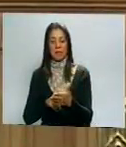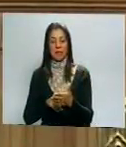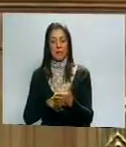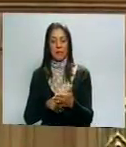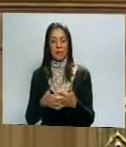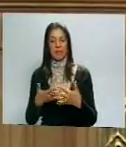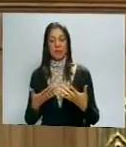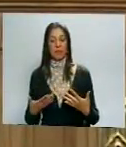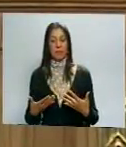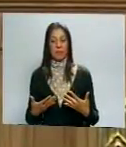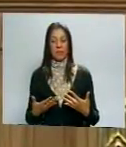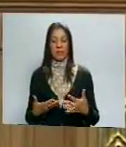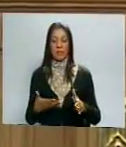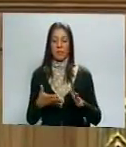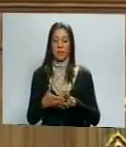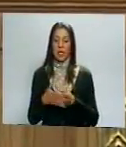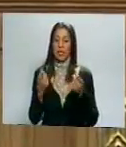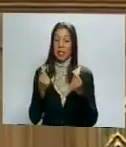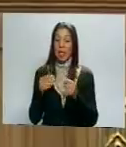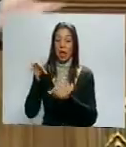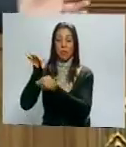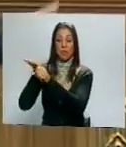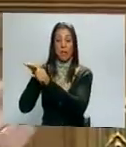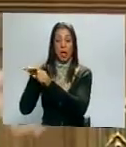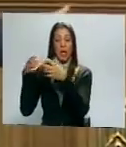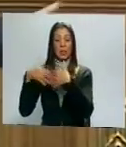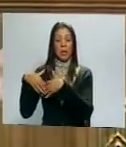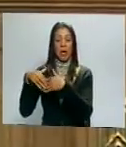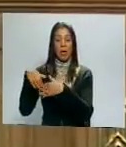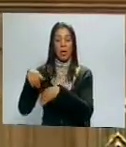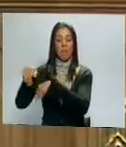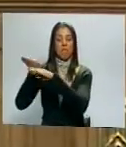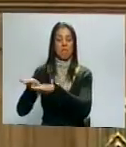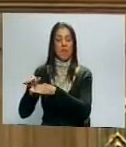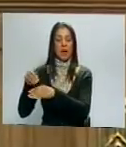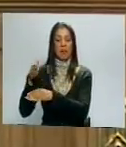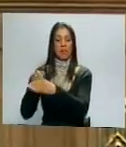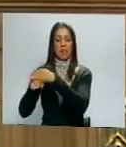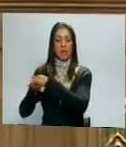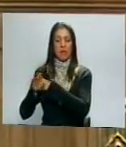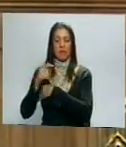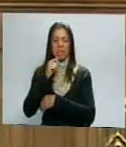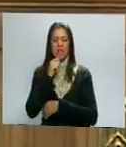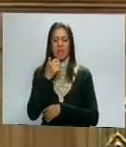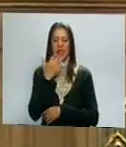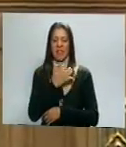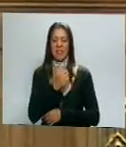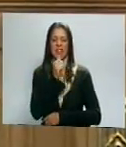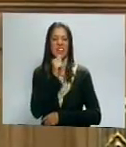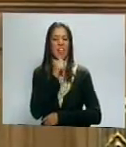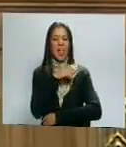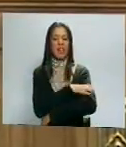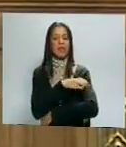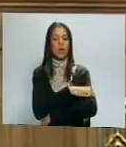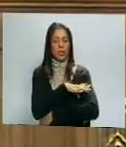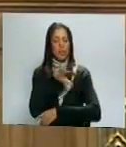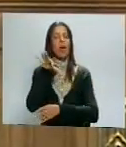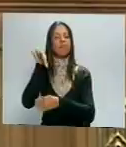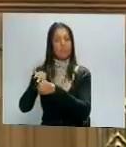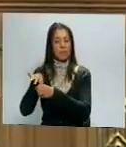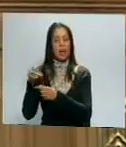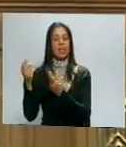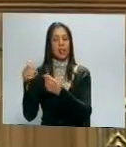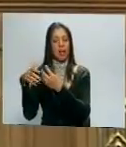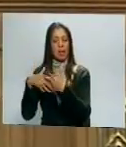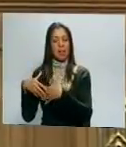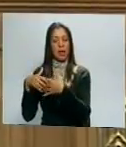Entonces, vamos a congelar sus activos en Estados Unidos. Ninguno de nadie tiene nada en Estados Unidos. Quien tiene plata en Estados Unidos es la derecha. Ellos son los que tienen plata en